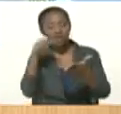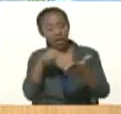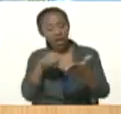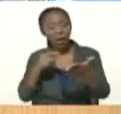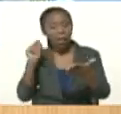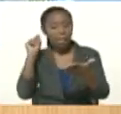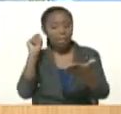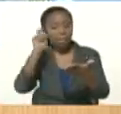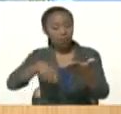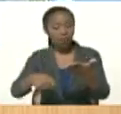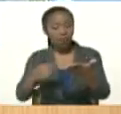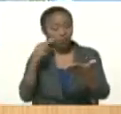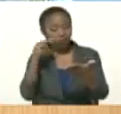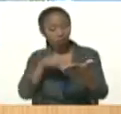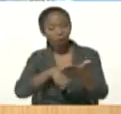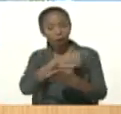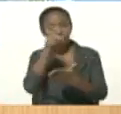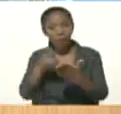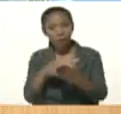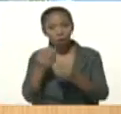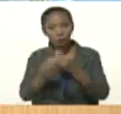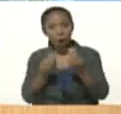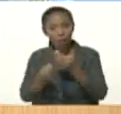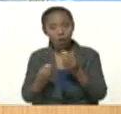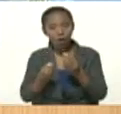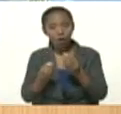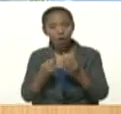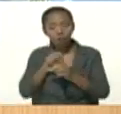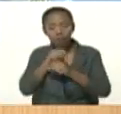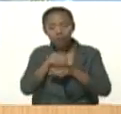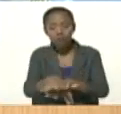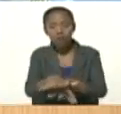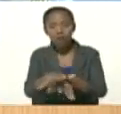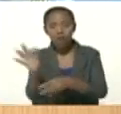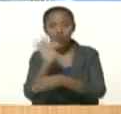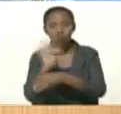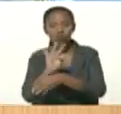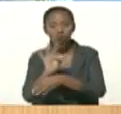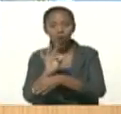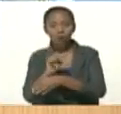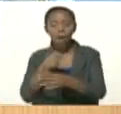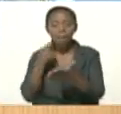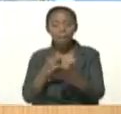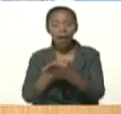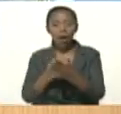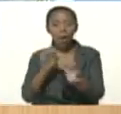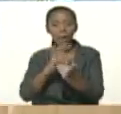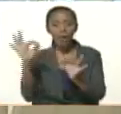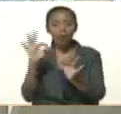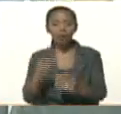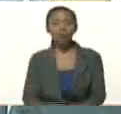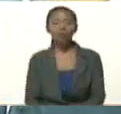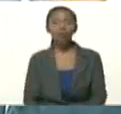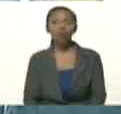su punto de venta en biopago o en punto ya, ya tendrán desplegada la función de recibir pagos en Petro. Correcto.